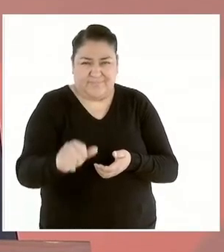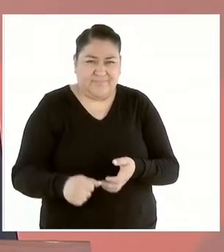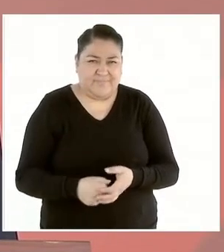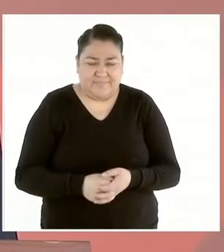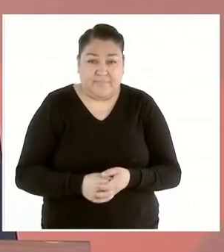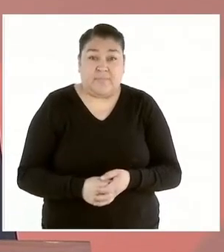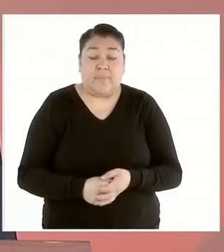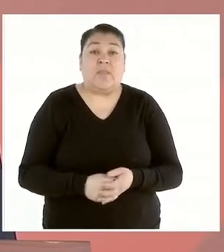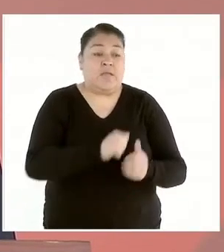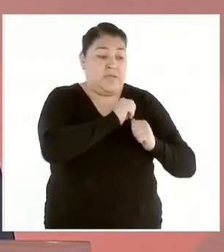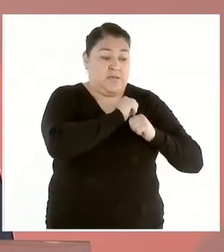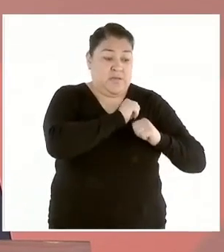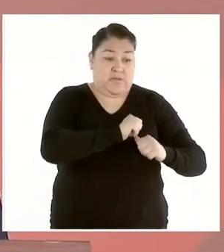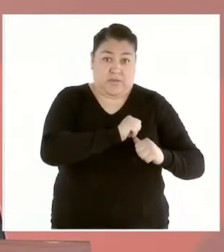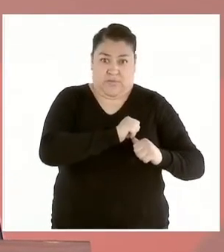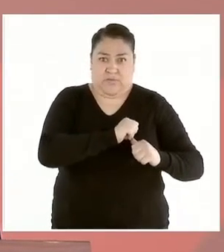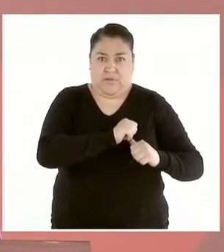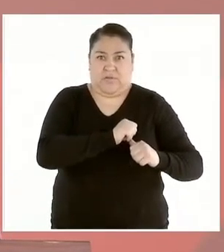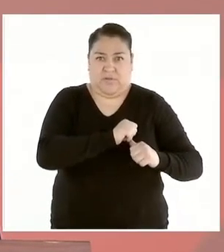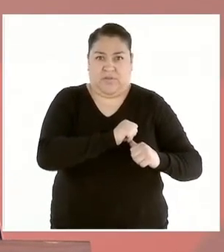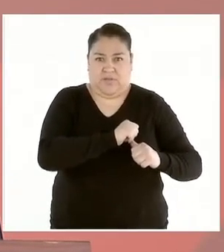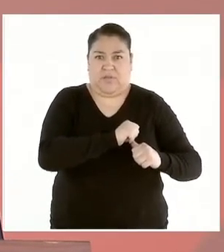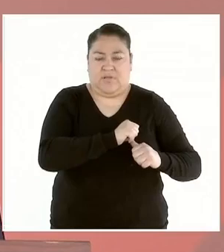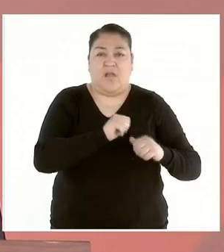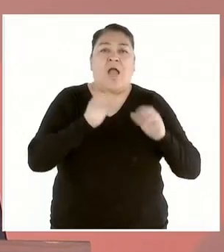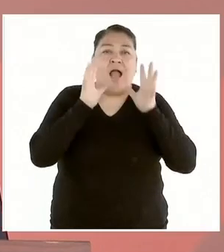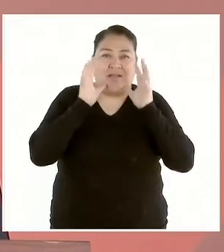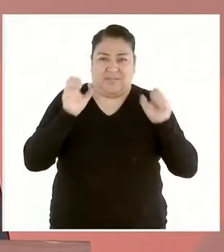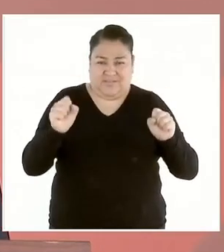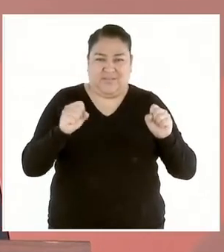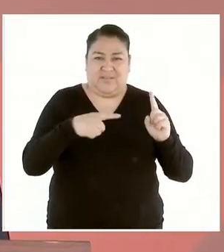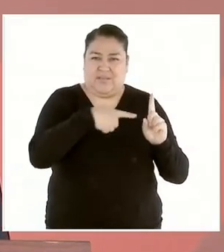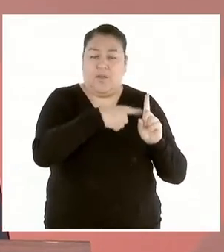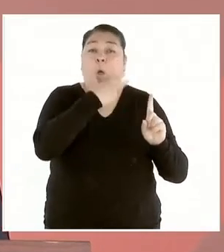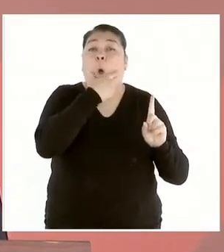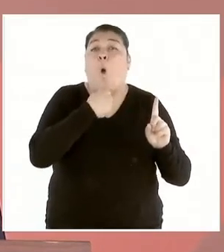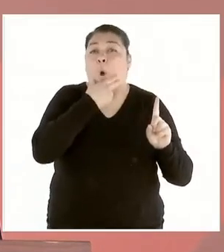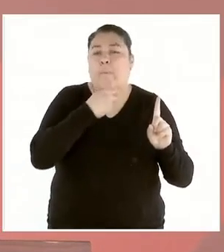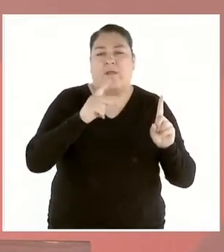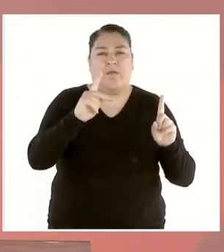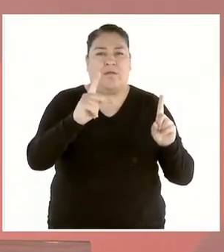el ministro de hacienda guillermo